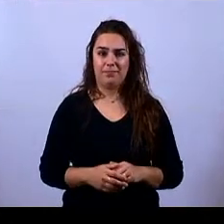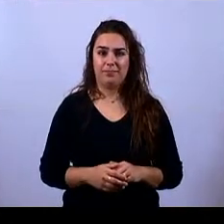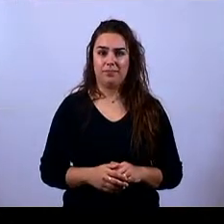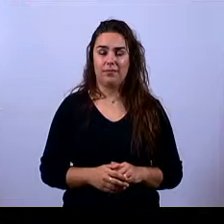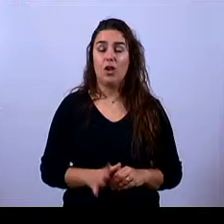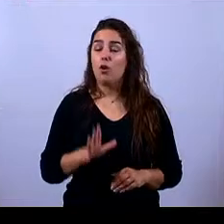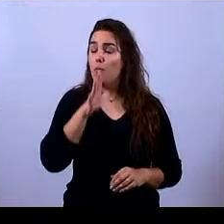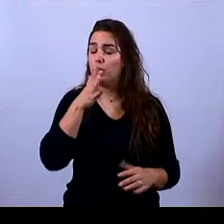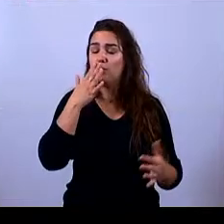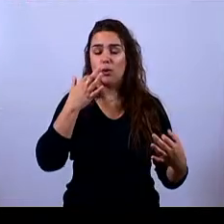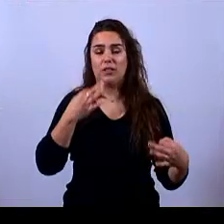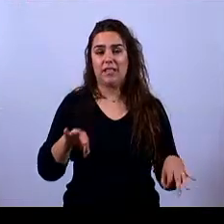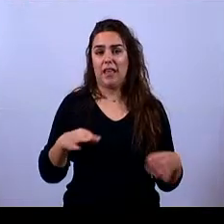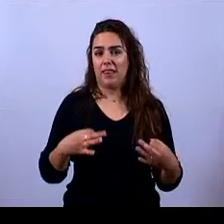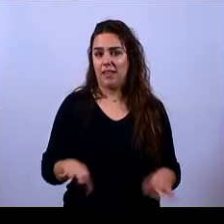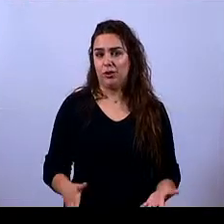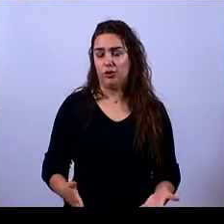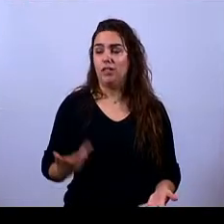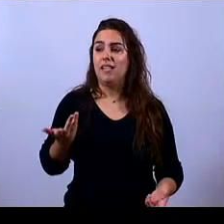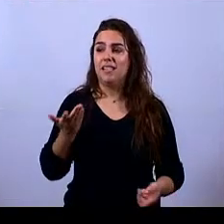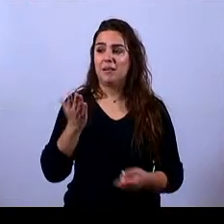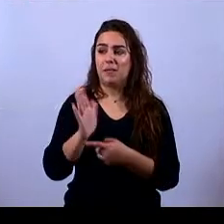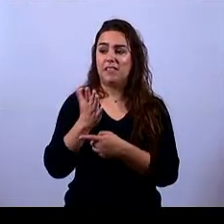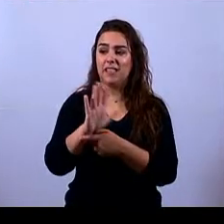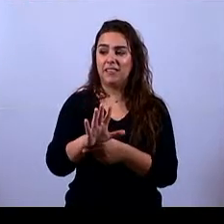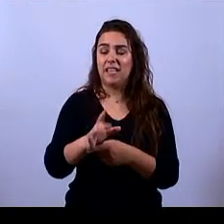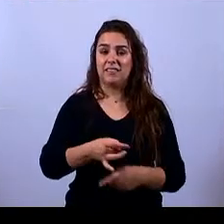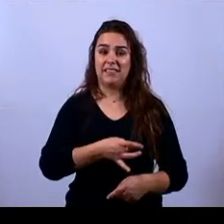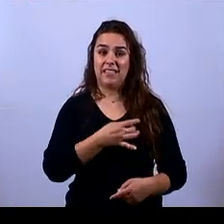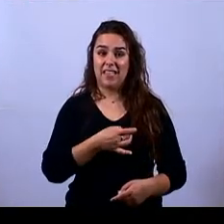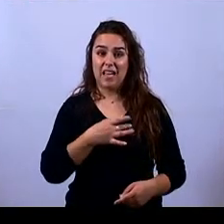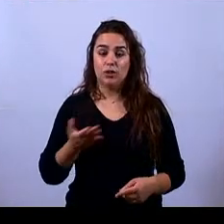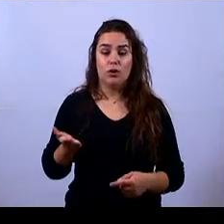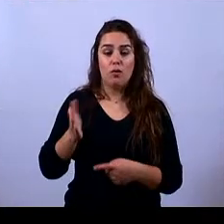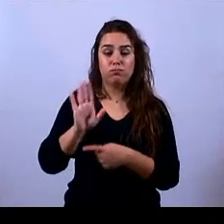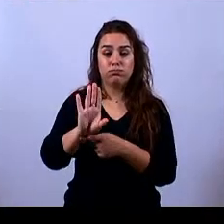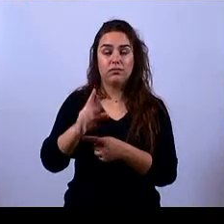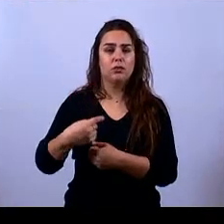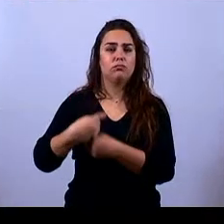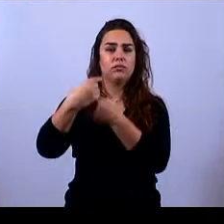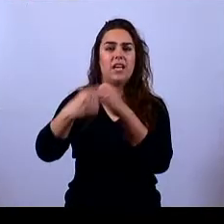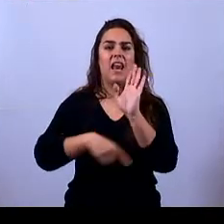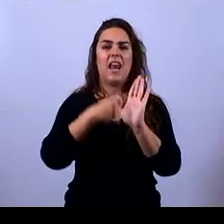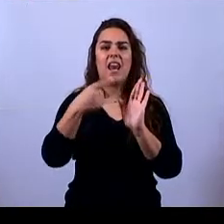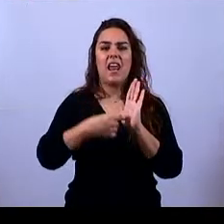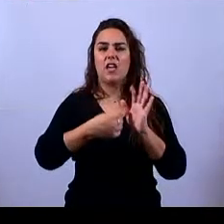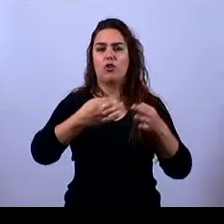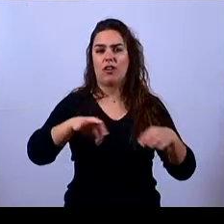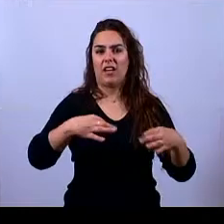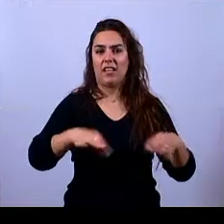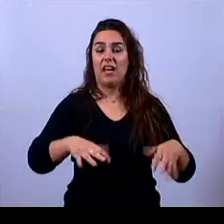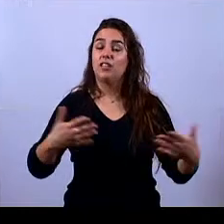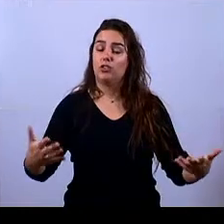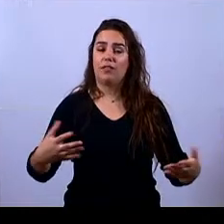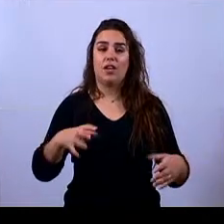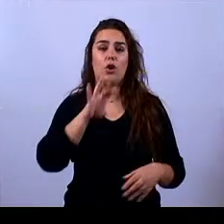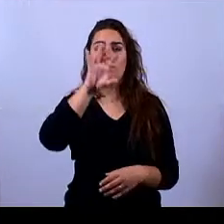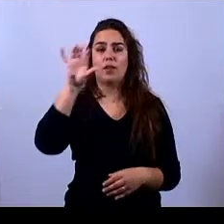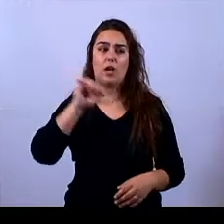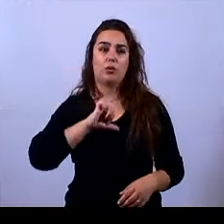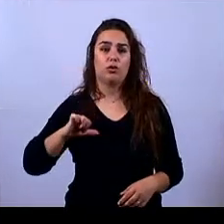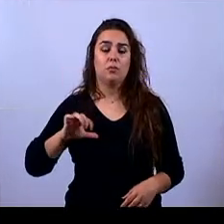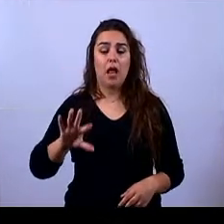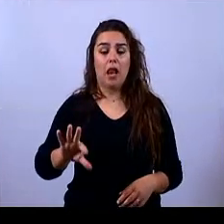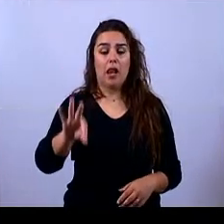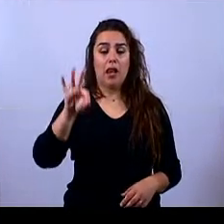es sencilla. La mayor representatividad de los sindicatos viene establecida por una ley orgánica y no pueden ser las comunidades autónomas